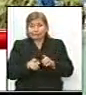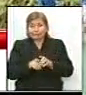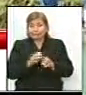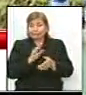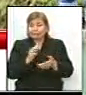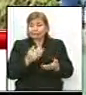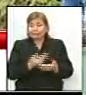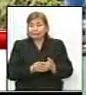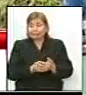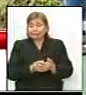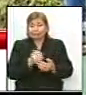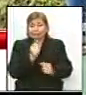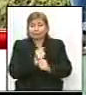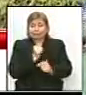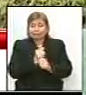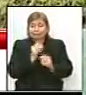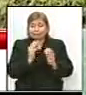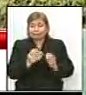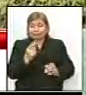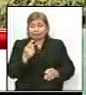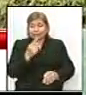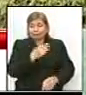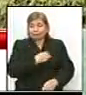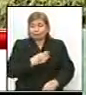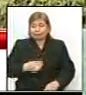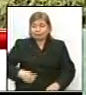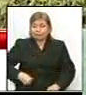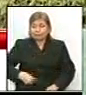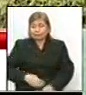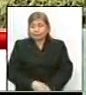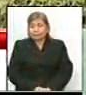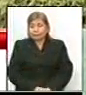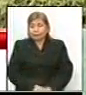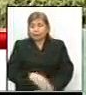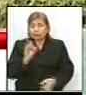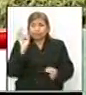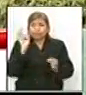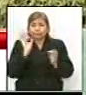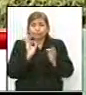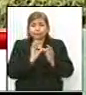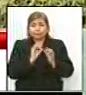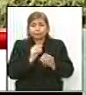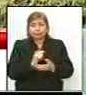los funcionarios de cada ministerio. Efectivamente,